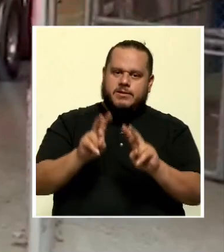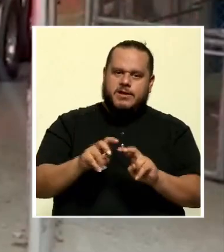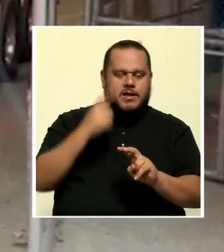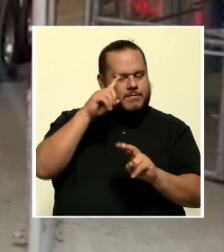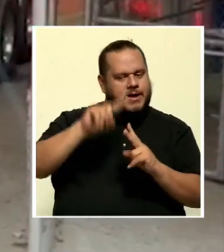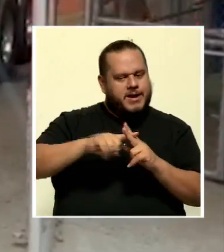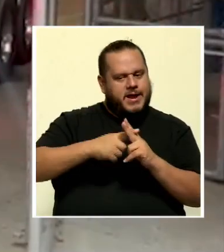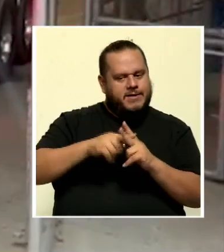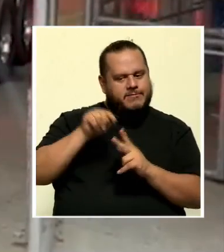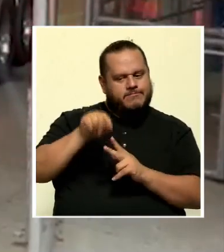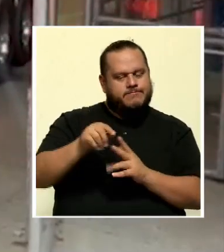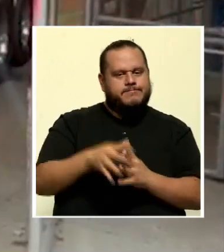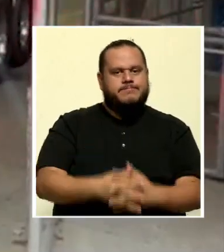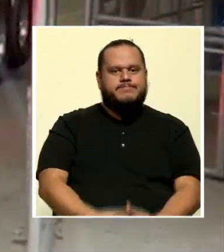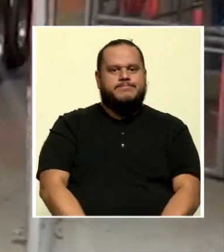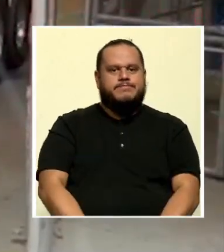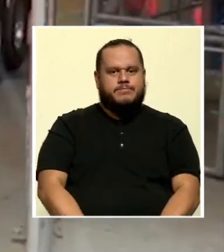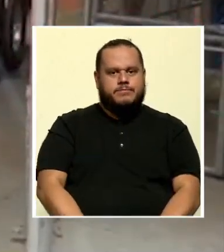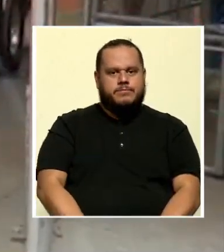correspondientes.